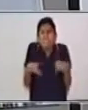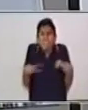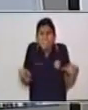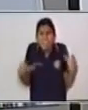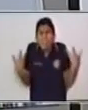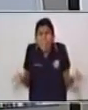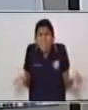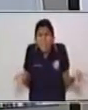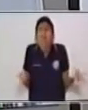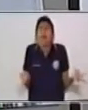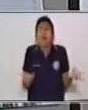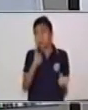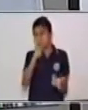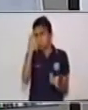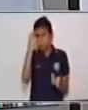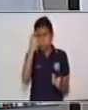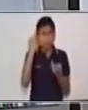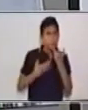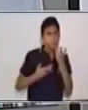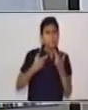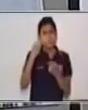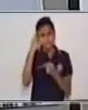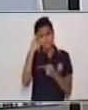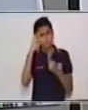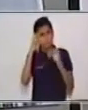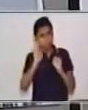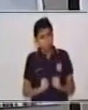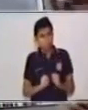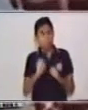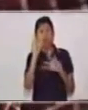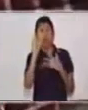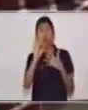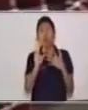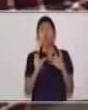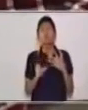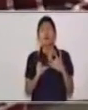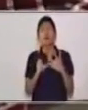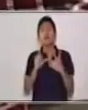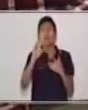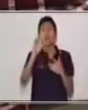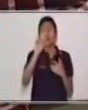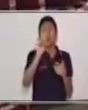repartido? Agregándole el participio, es el objeto directo.